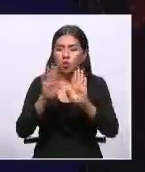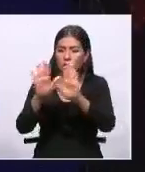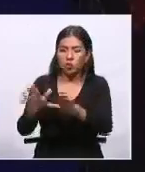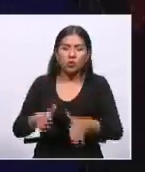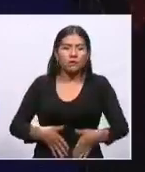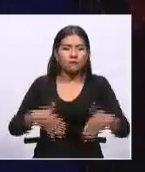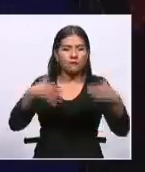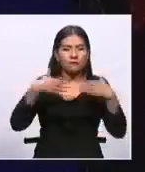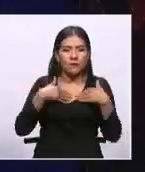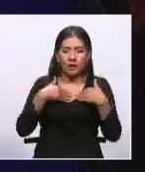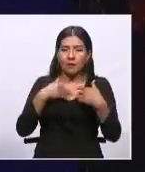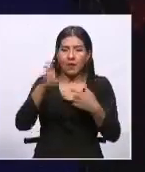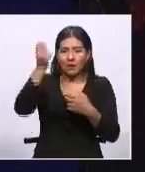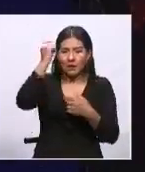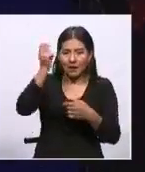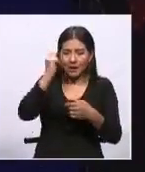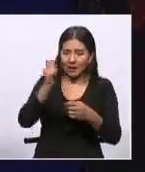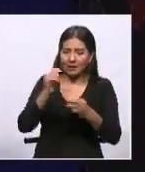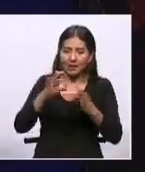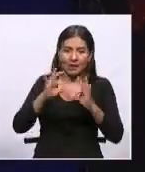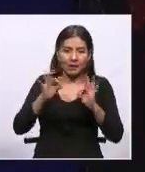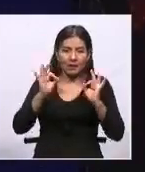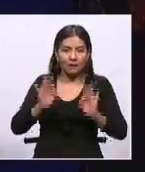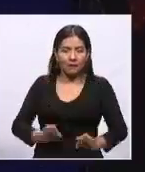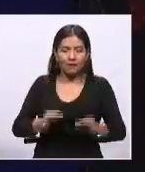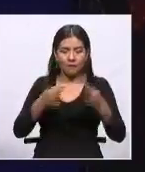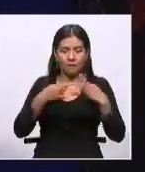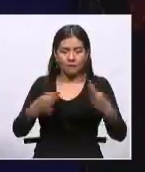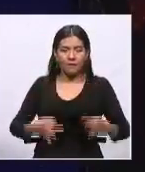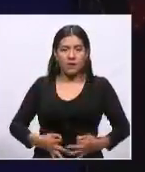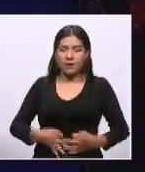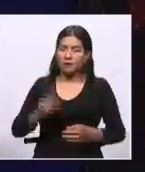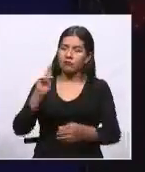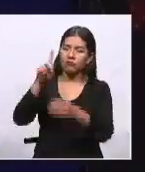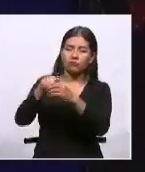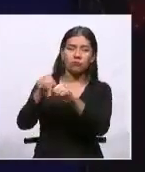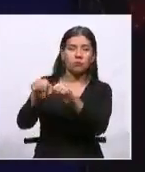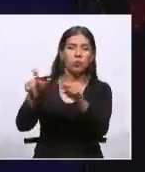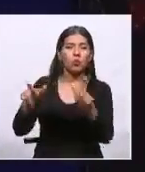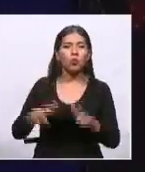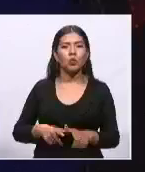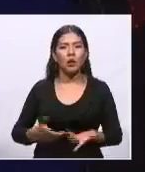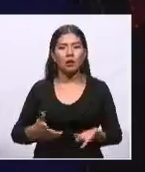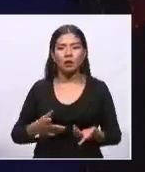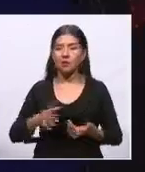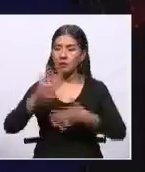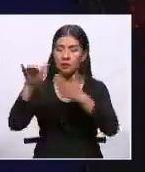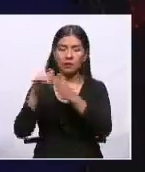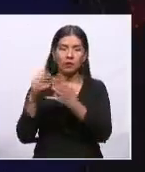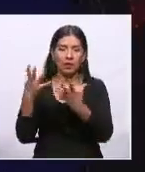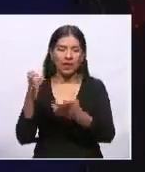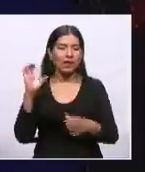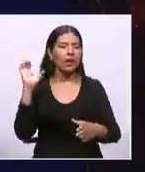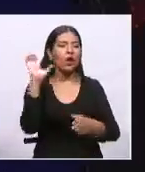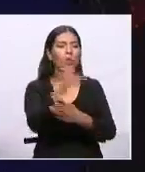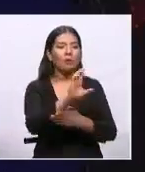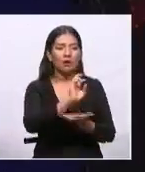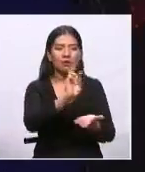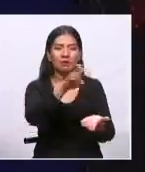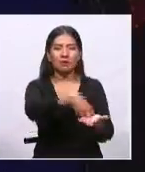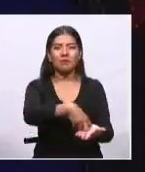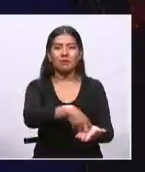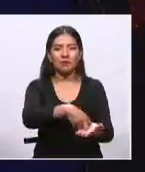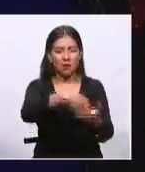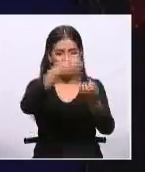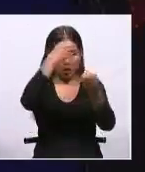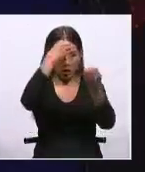viviendo ahí en carne propia este tipo de ataques. Ese interés de doblegar, de llegar ahí